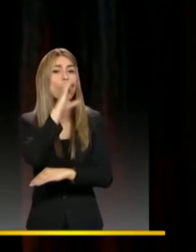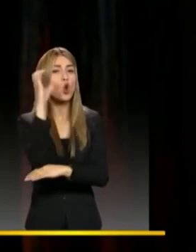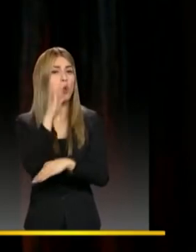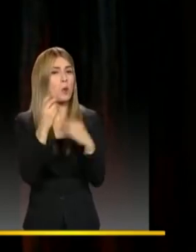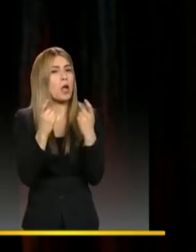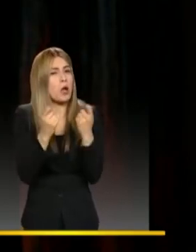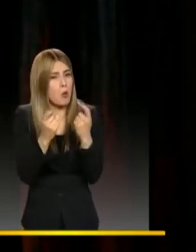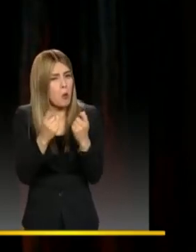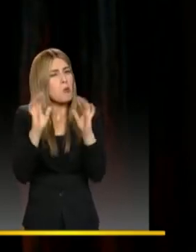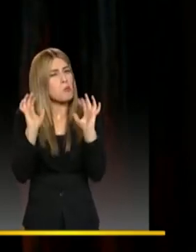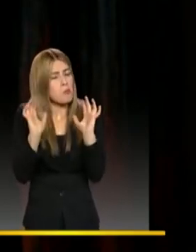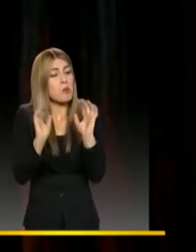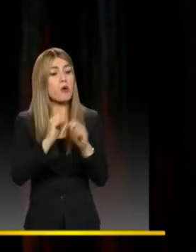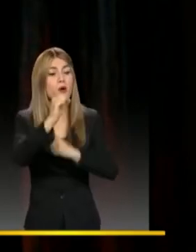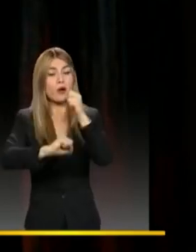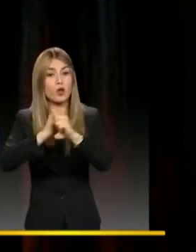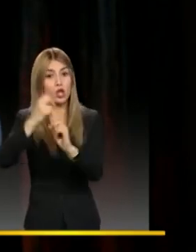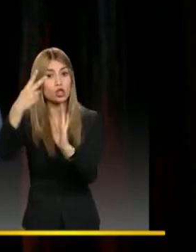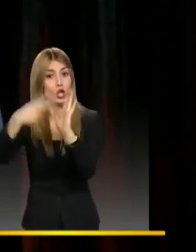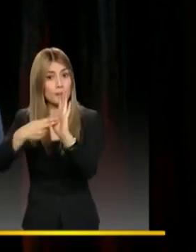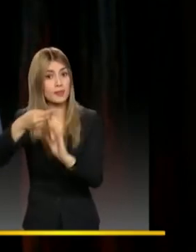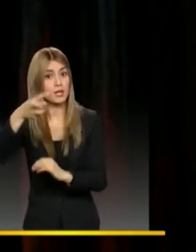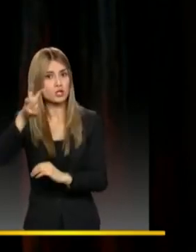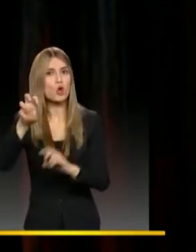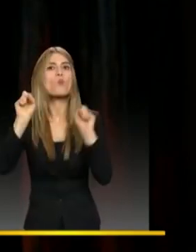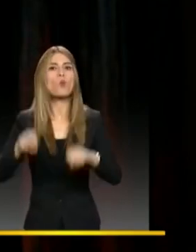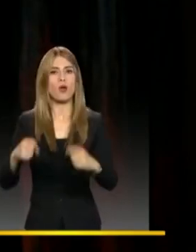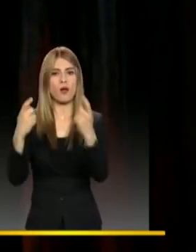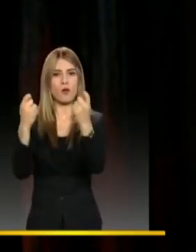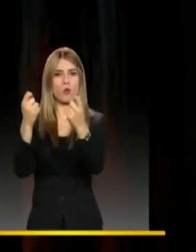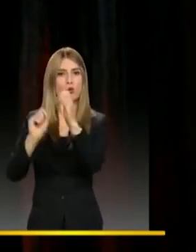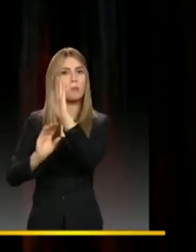duro, nuestra economía crecerá más.